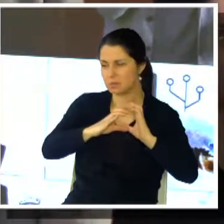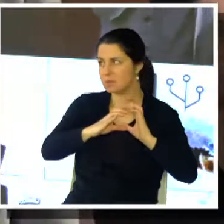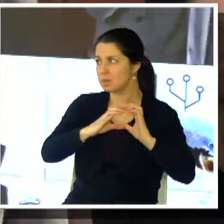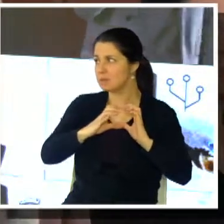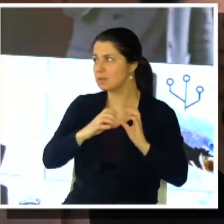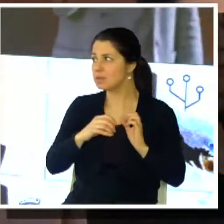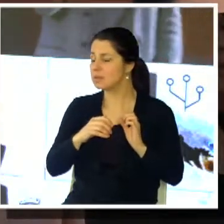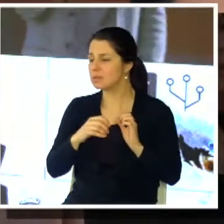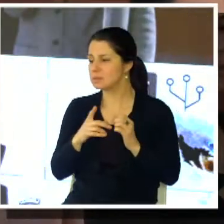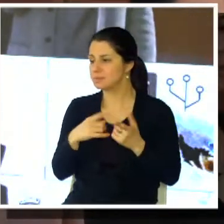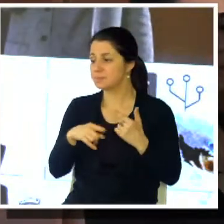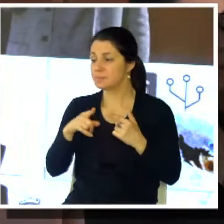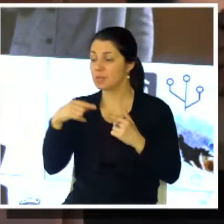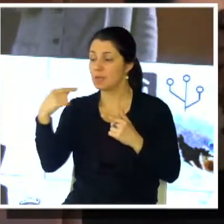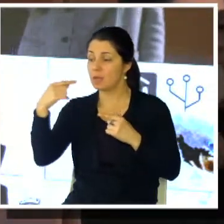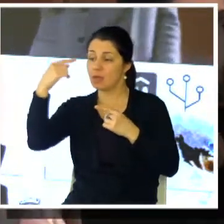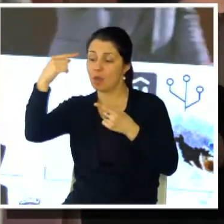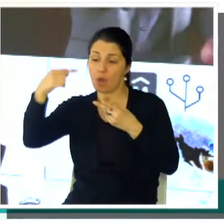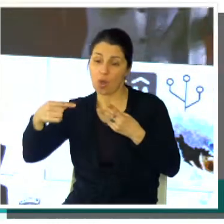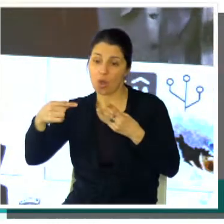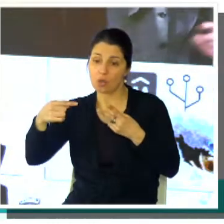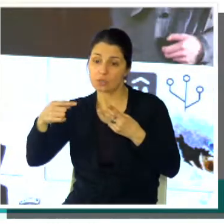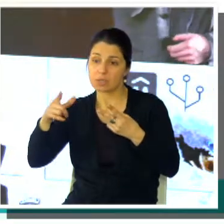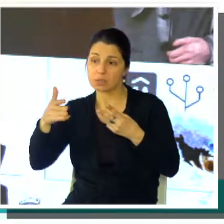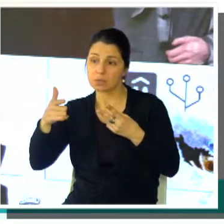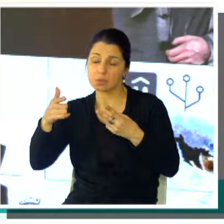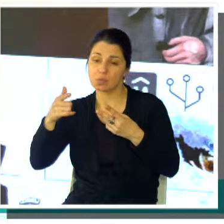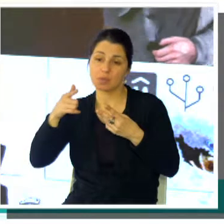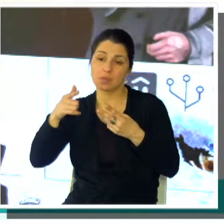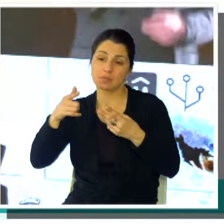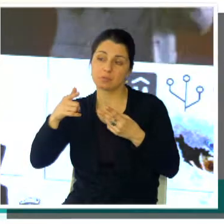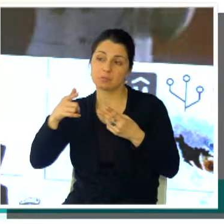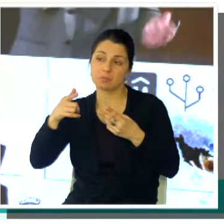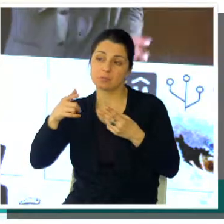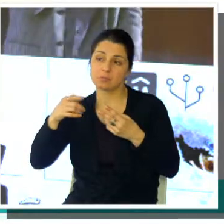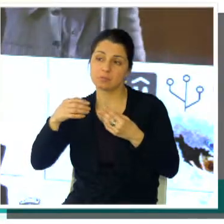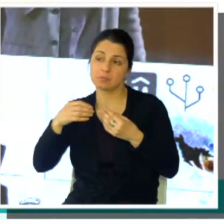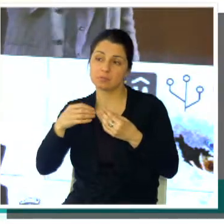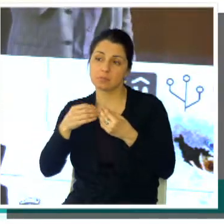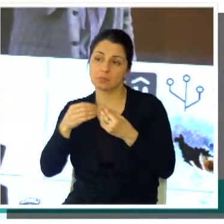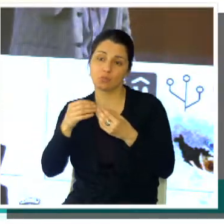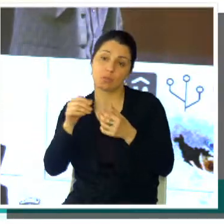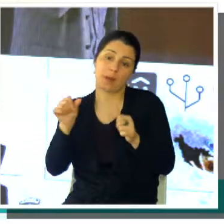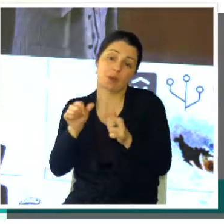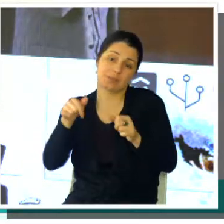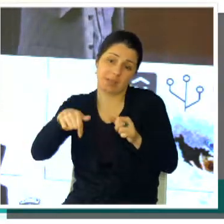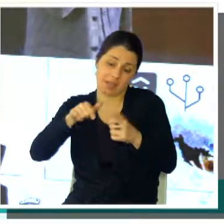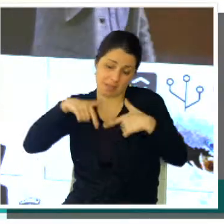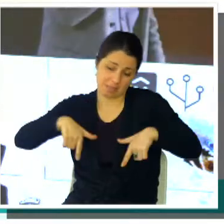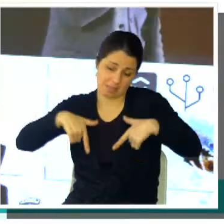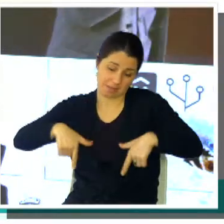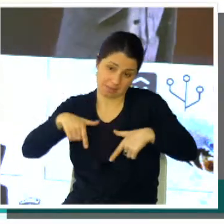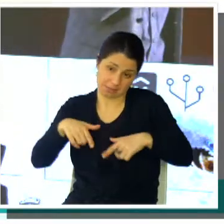un poquito distinta de las otras, capaz que no tiene mucha aplicación para lo que estamos haciendo en la Intendencia en particular, pero también